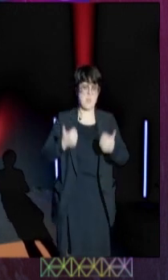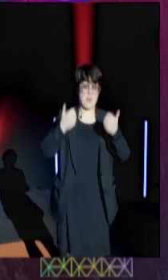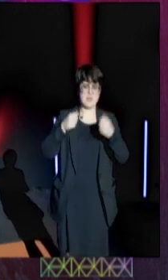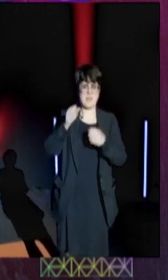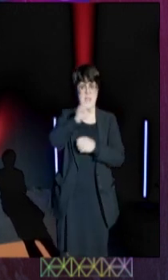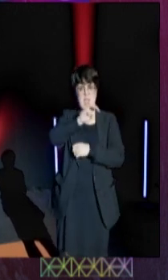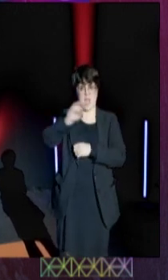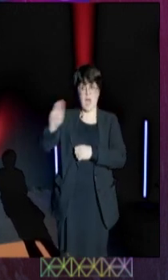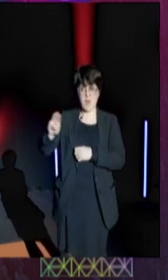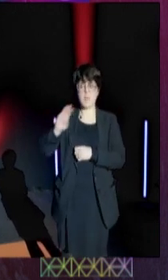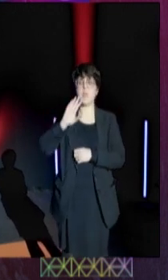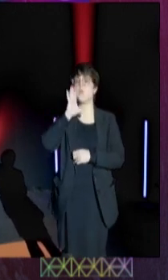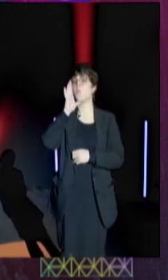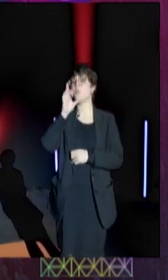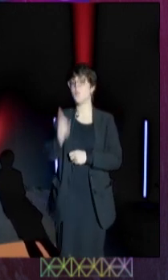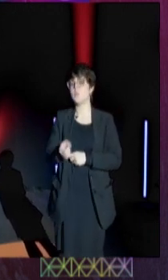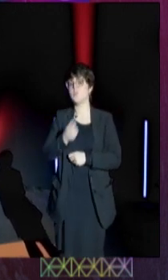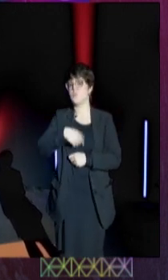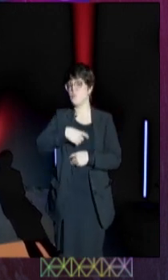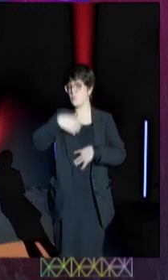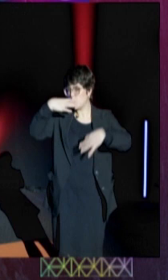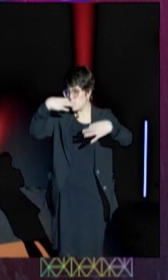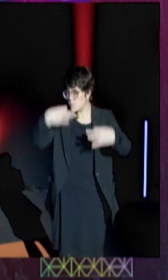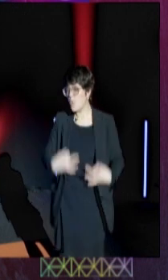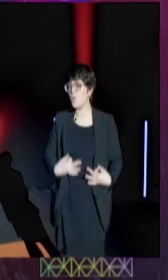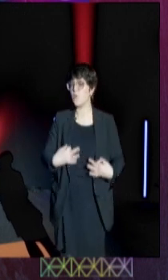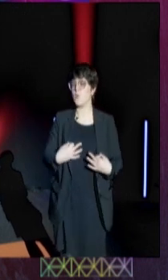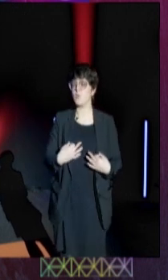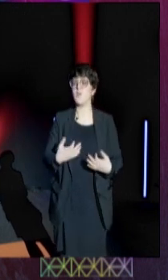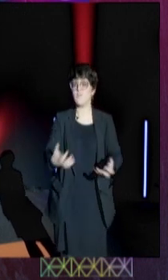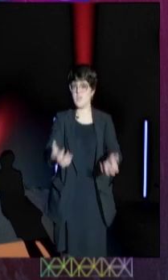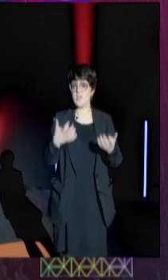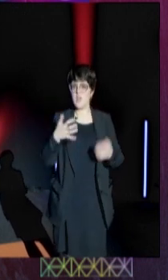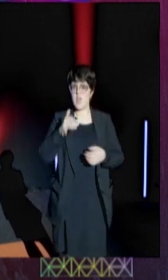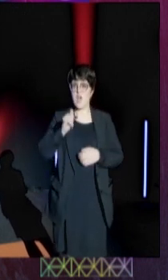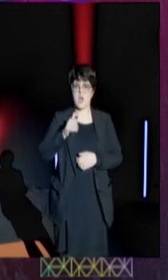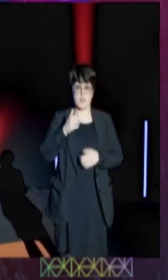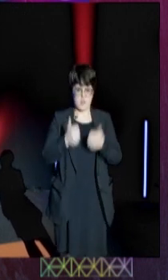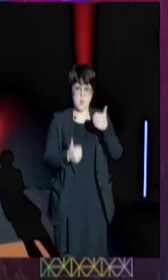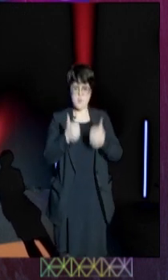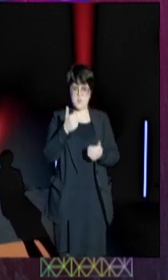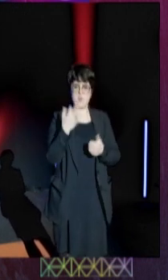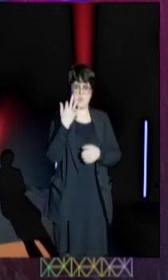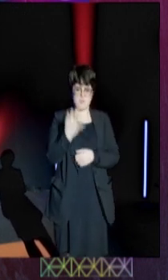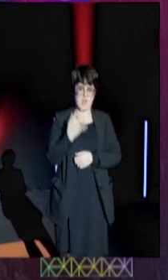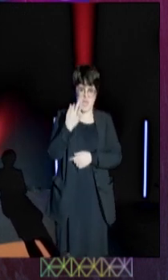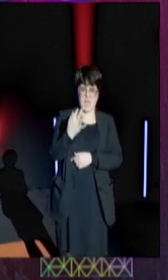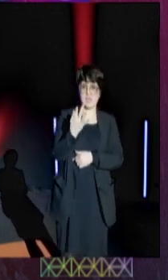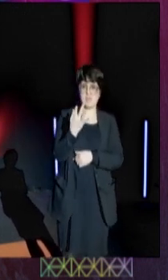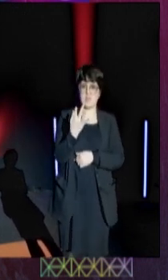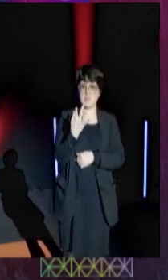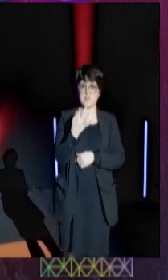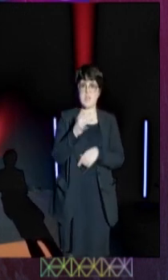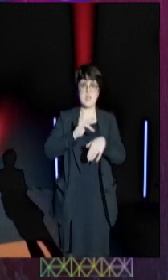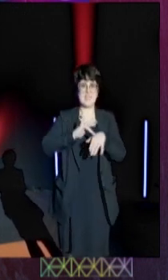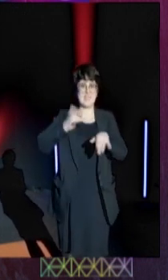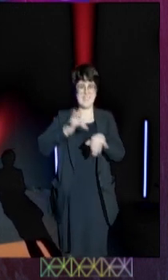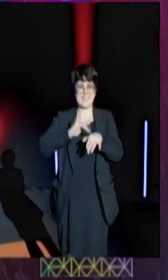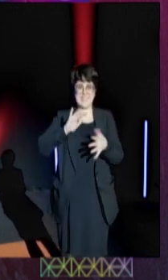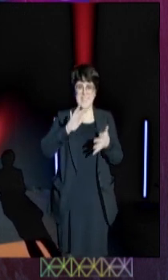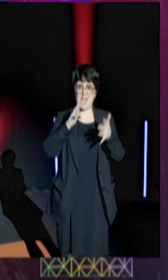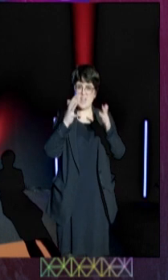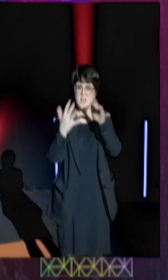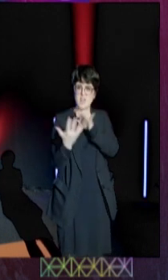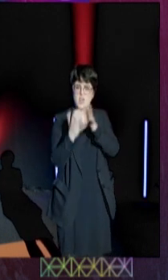aplicaciones por eso estamos convencidos que ahí tenemos una ventaja competitiva y estamos ya invirtiendo en digitalizar